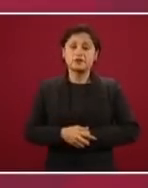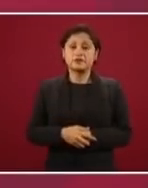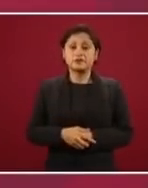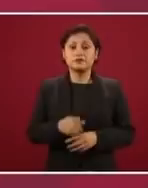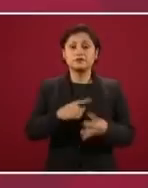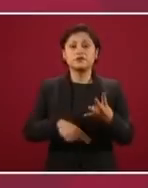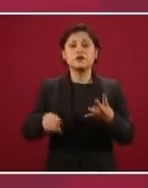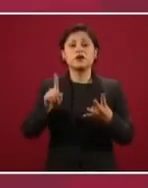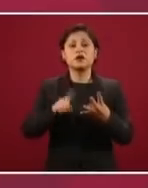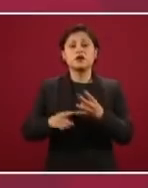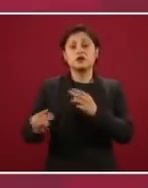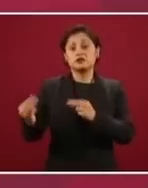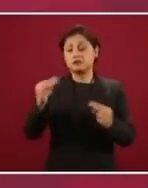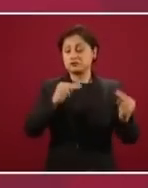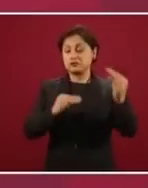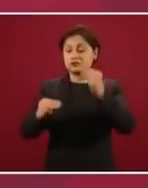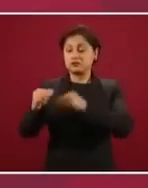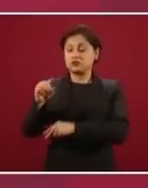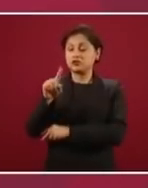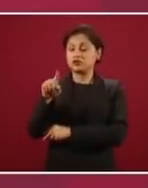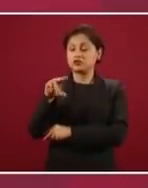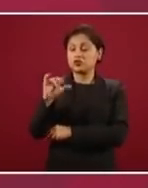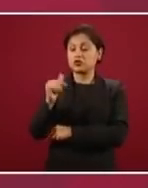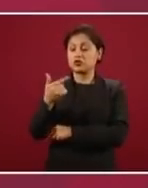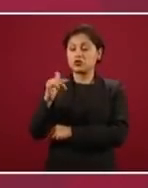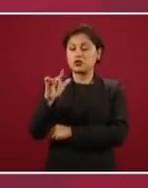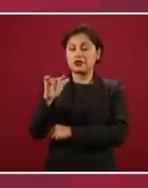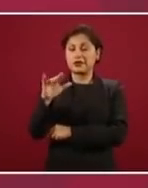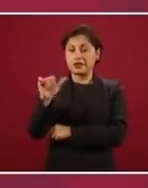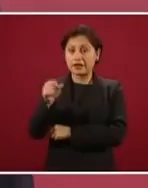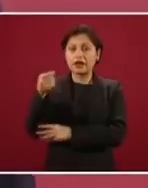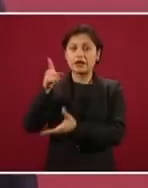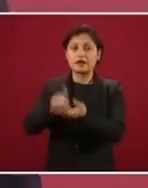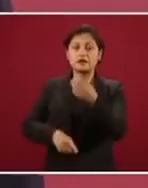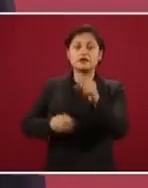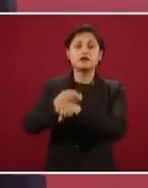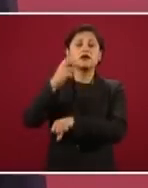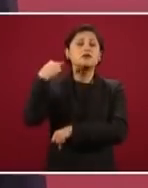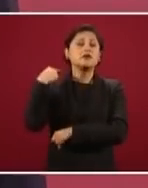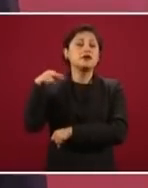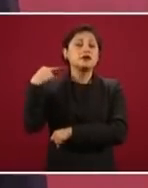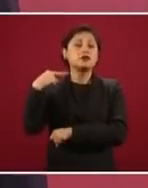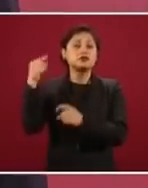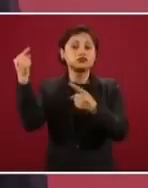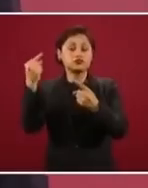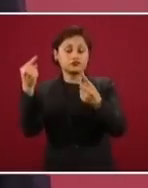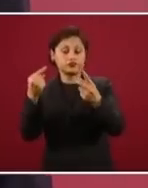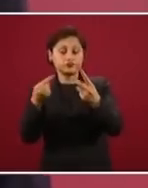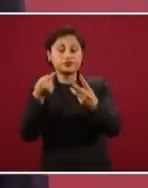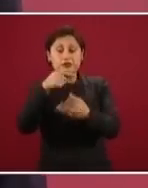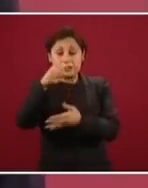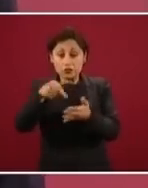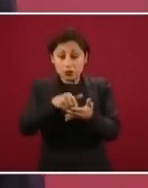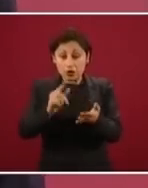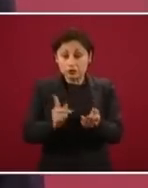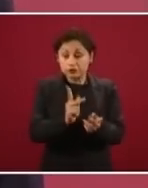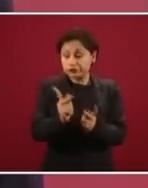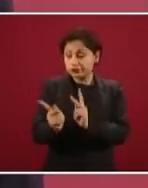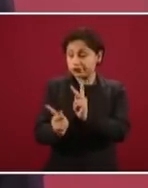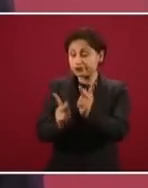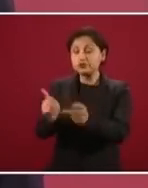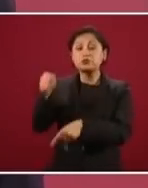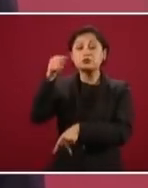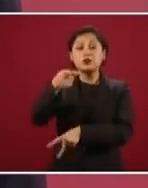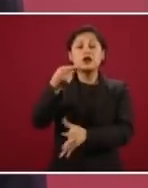en la sierra de zongolica en veracruz de ahí son los jornales de estas regiones